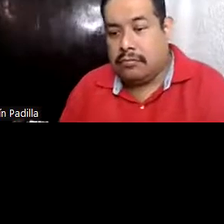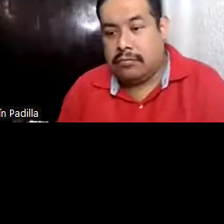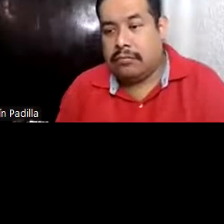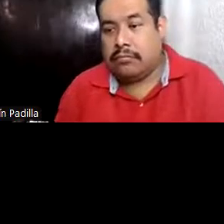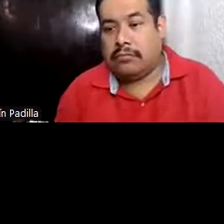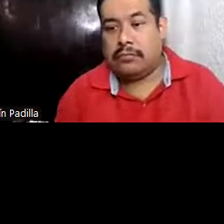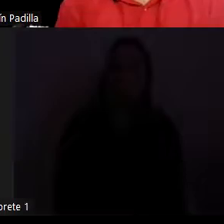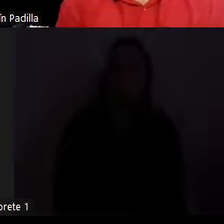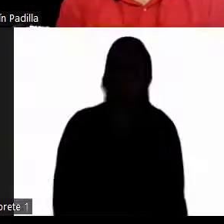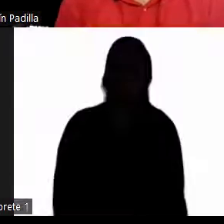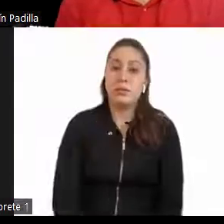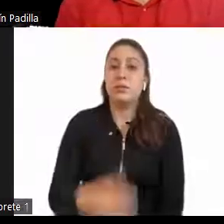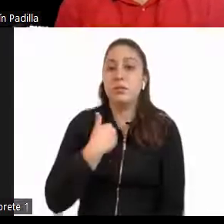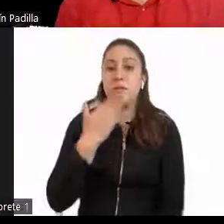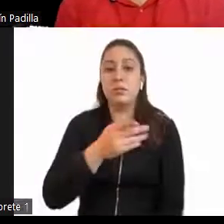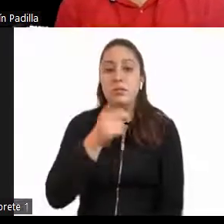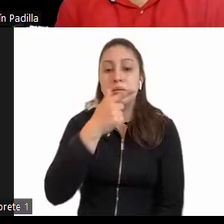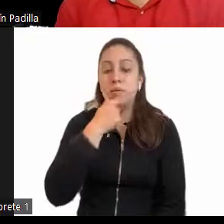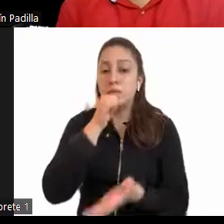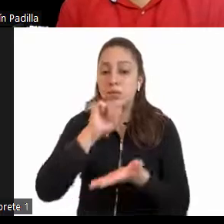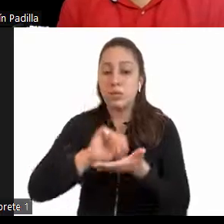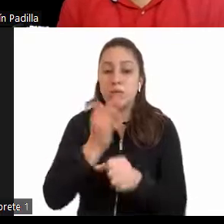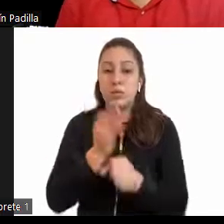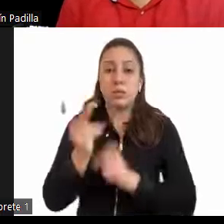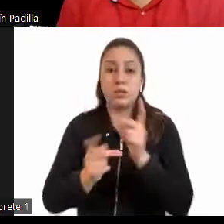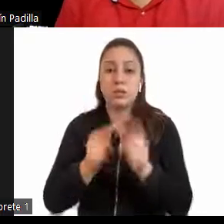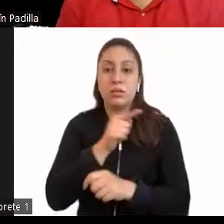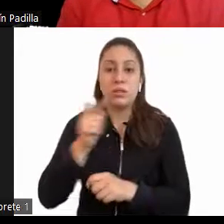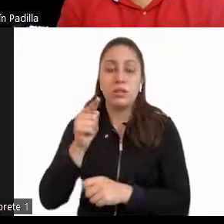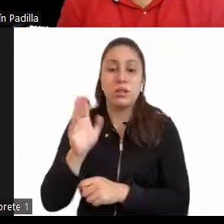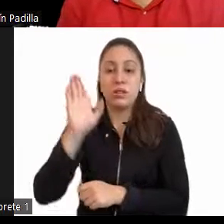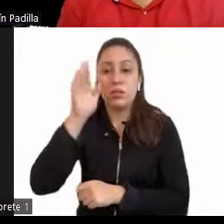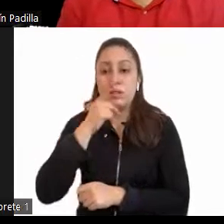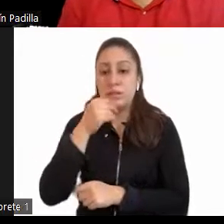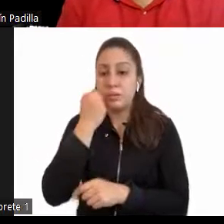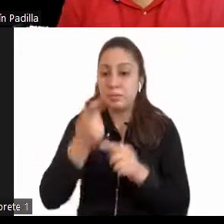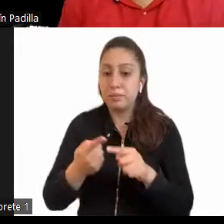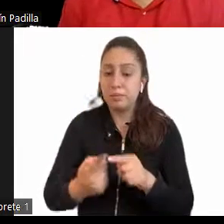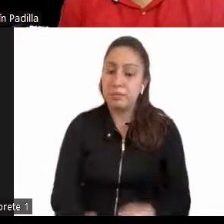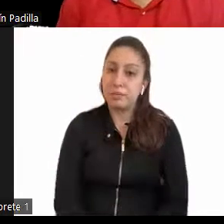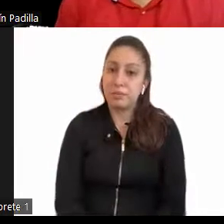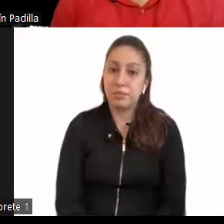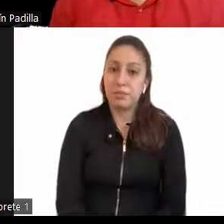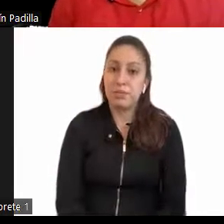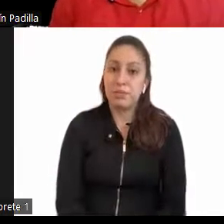le pregunte a las y los diputados presentes si tienen alguna consideración sobre la misma.